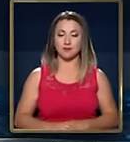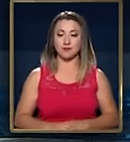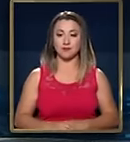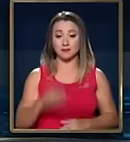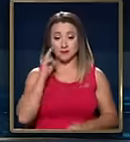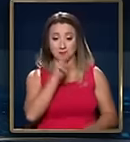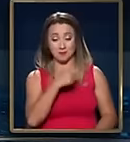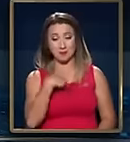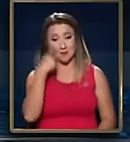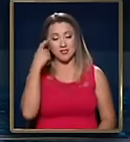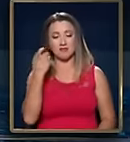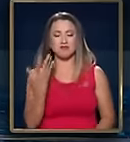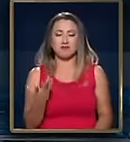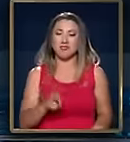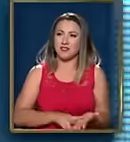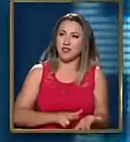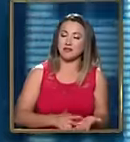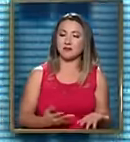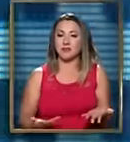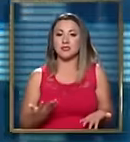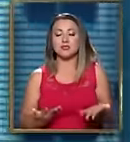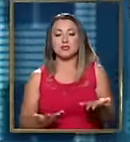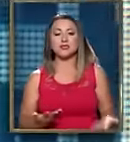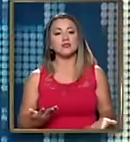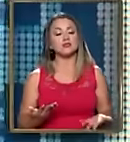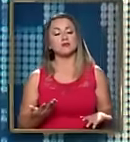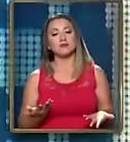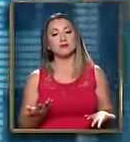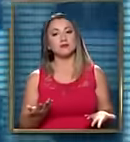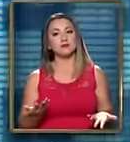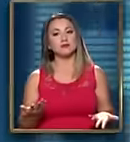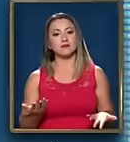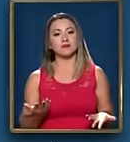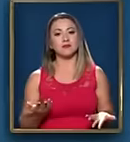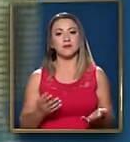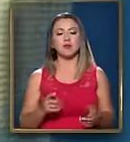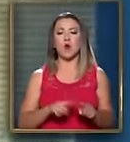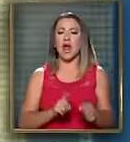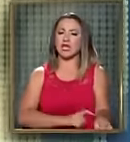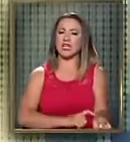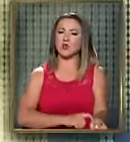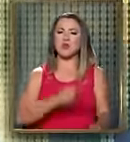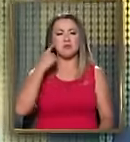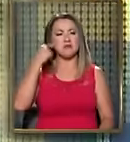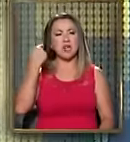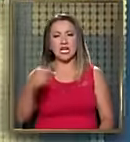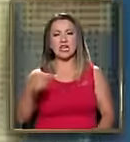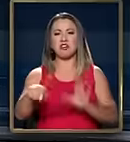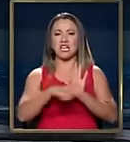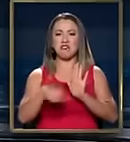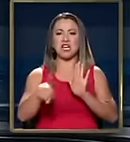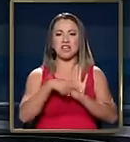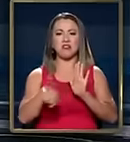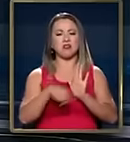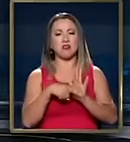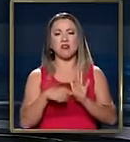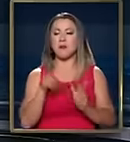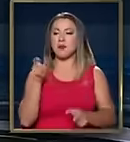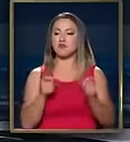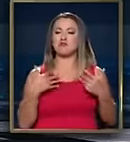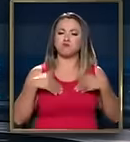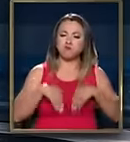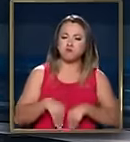Mira, yo creo que en el fondo también se nos ha entrado, nos hemos puesto en una actitud que todo es negativo, la gente está como media depresiva.